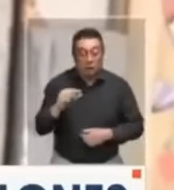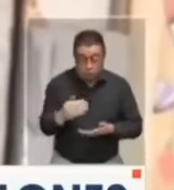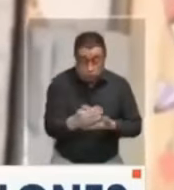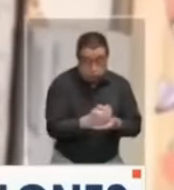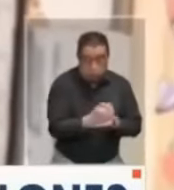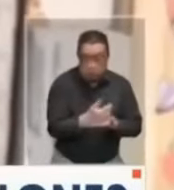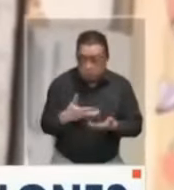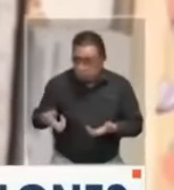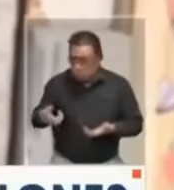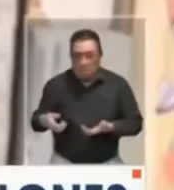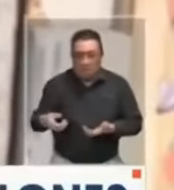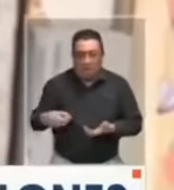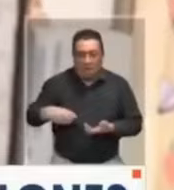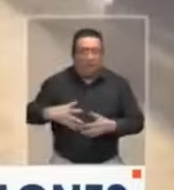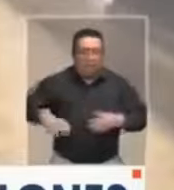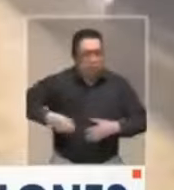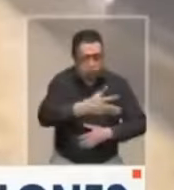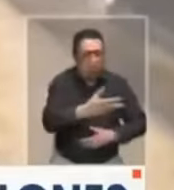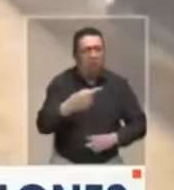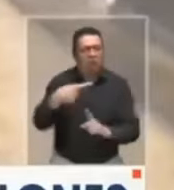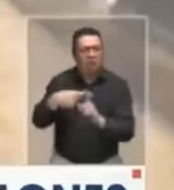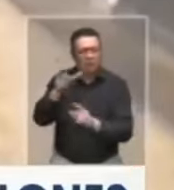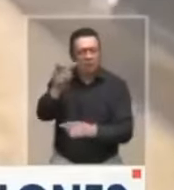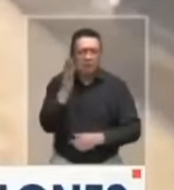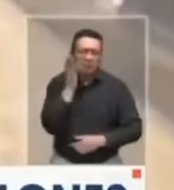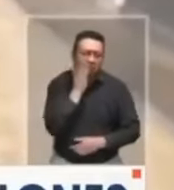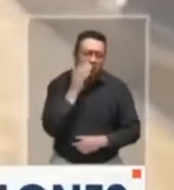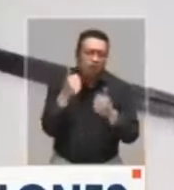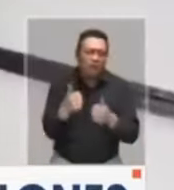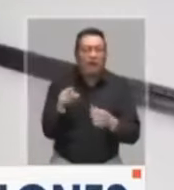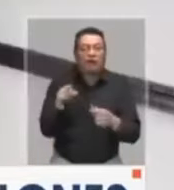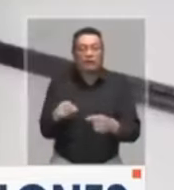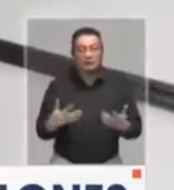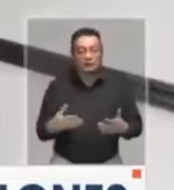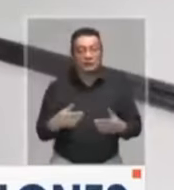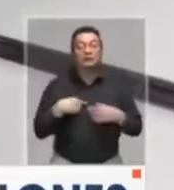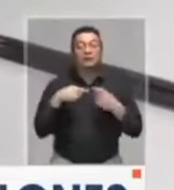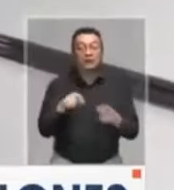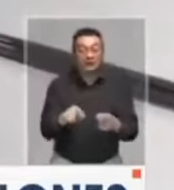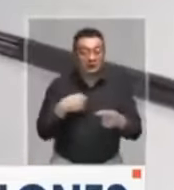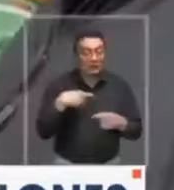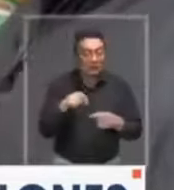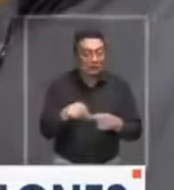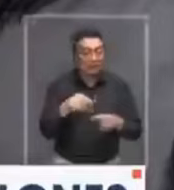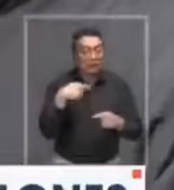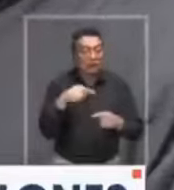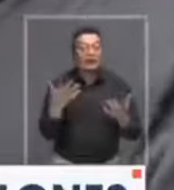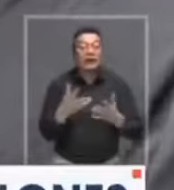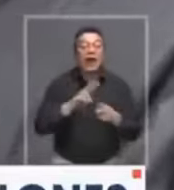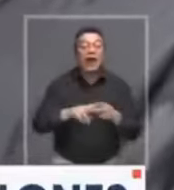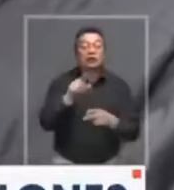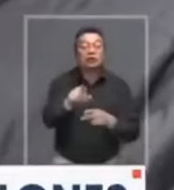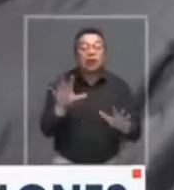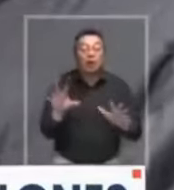lo entregó. Eso habla mucho de él. Habla Hoy hay mucho. gente honrada en este país. Acto valorado por muchos, pero ¿qué haría usted si se